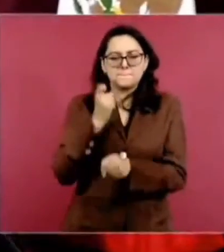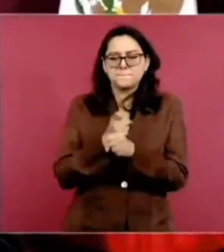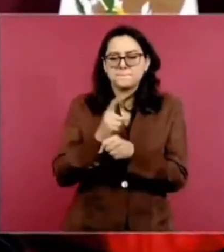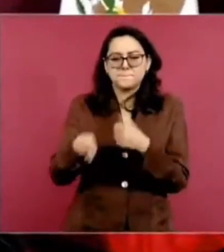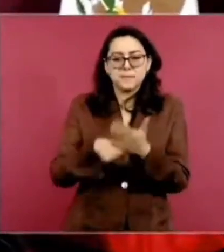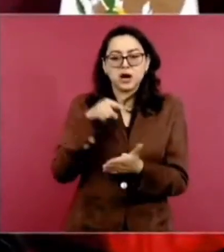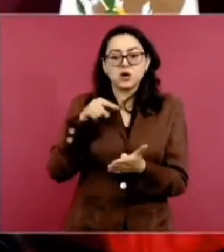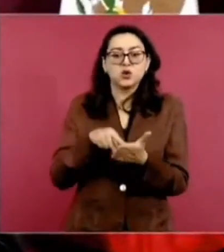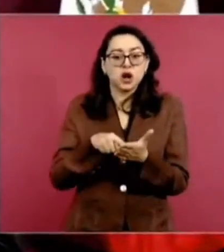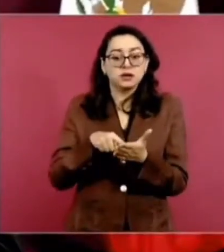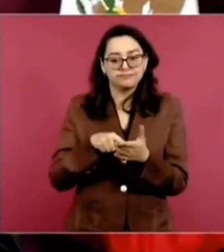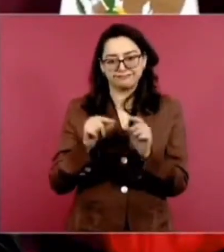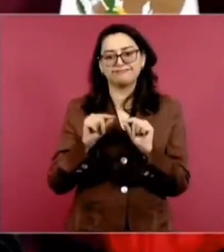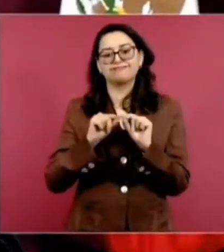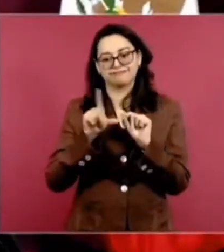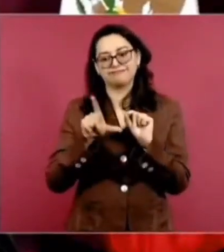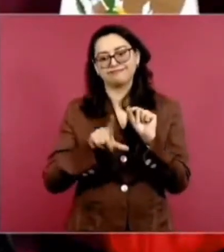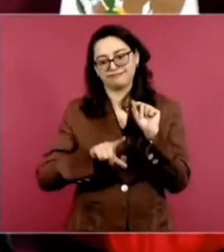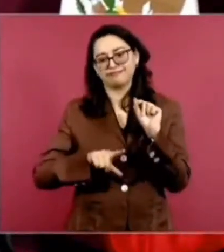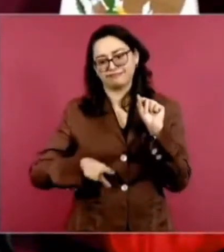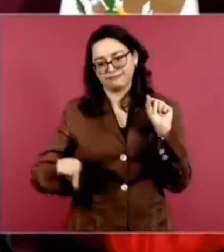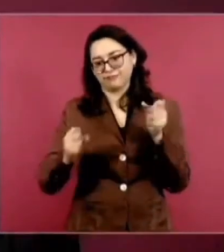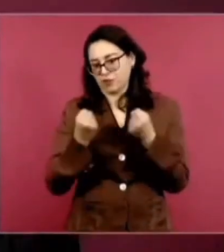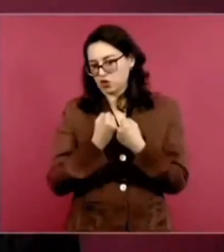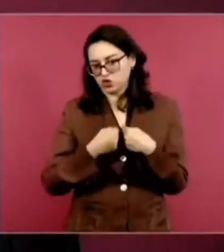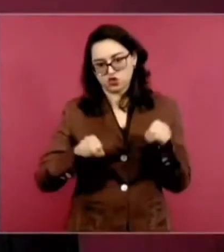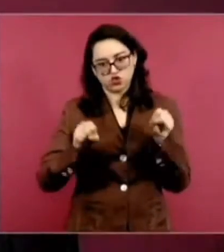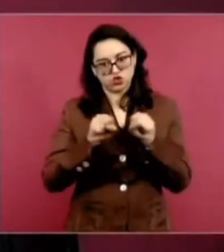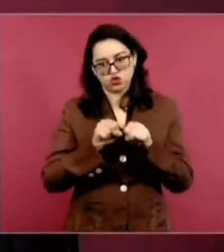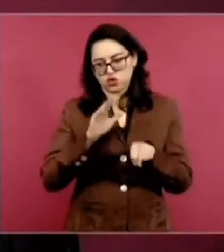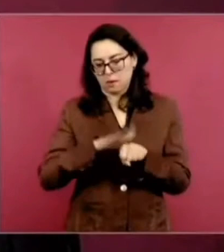Por eso está llegando muchísima inversión